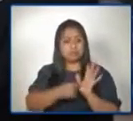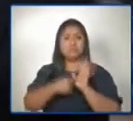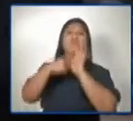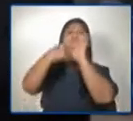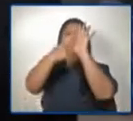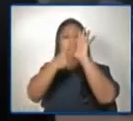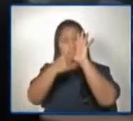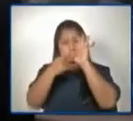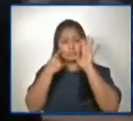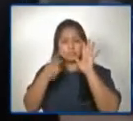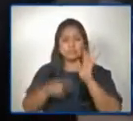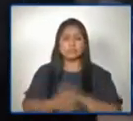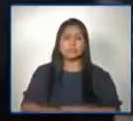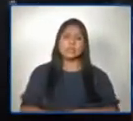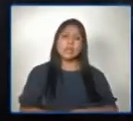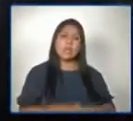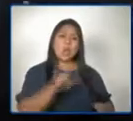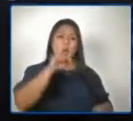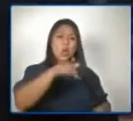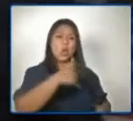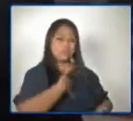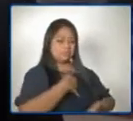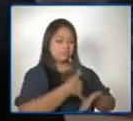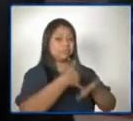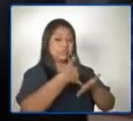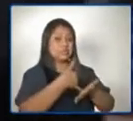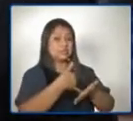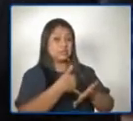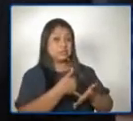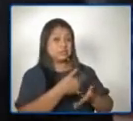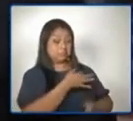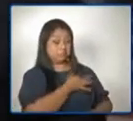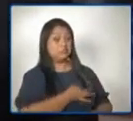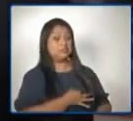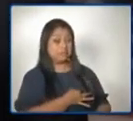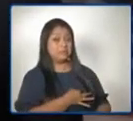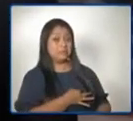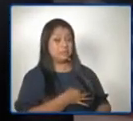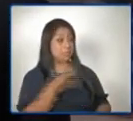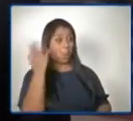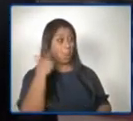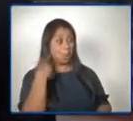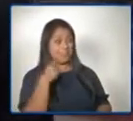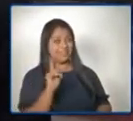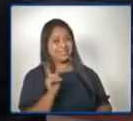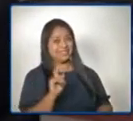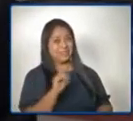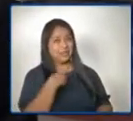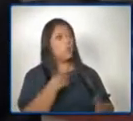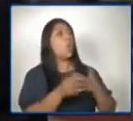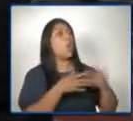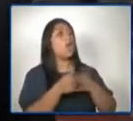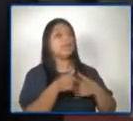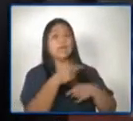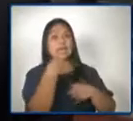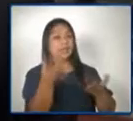merece. Seguro, Kevin, hoy una distinción presidencial no se da para de todos los días ni para cualquier deportista, ¿eh?